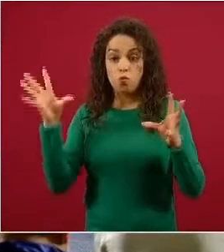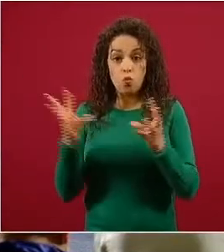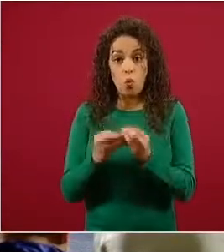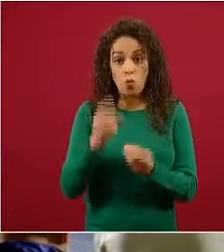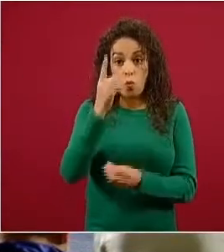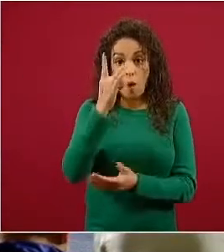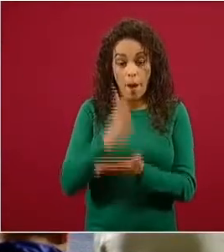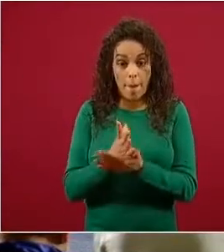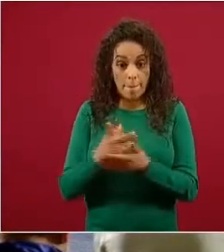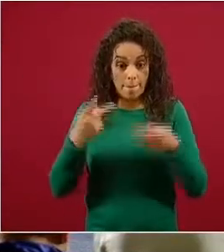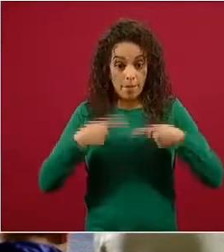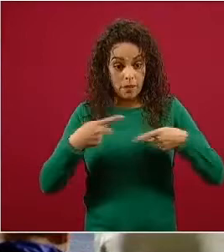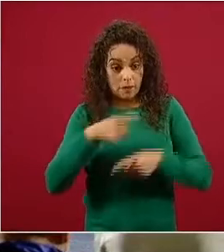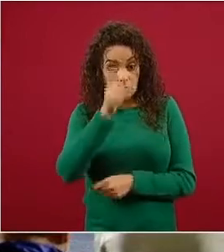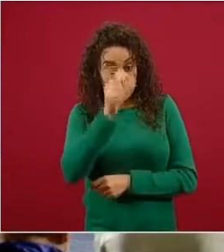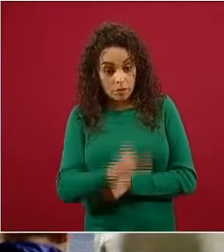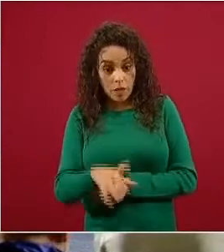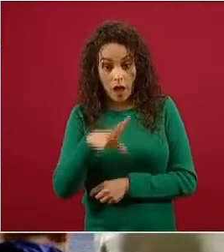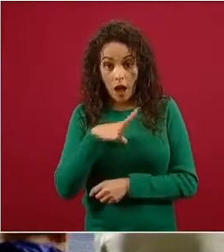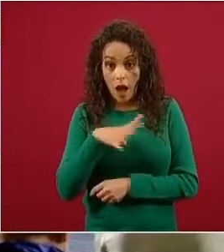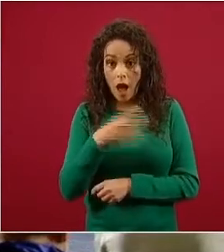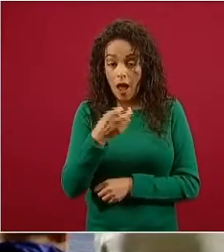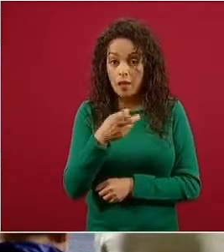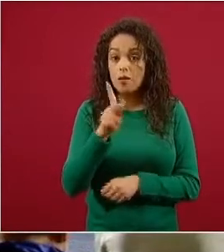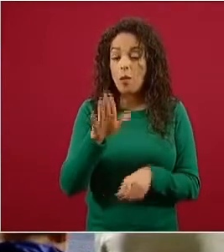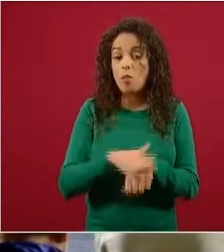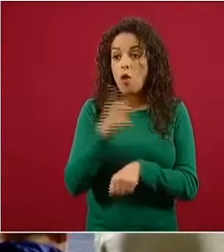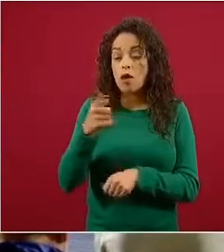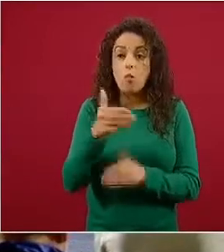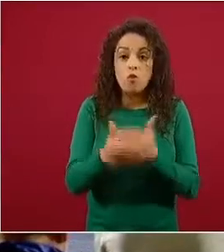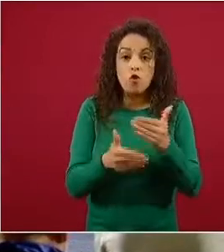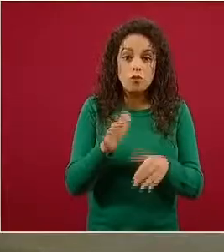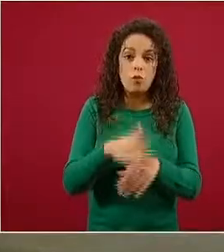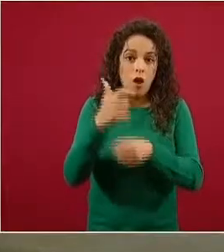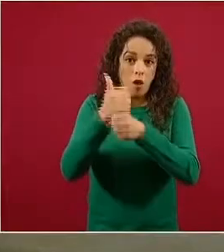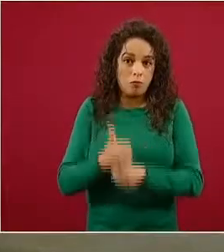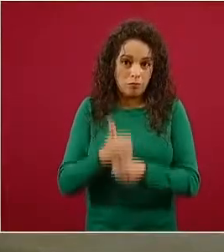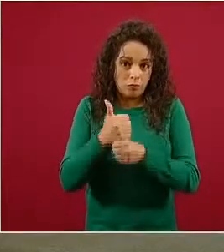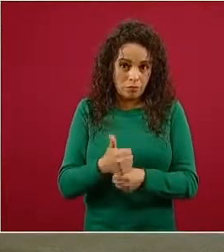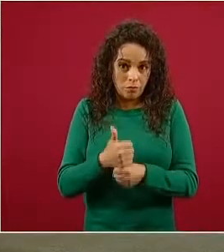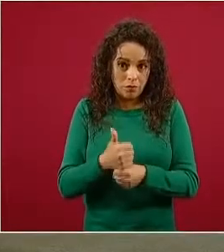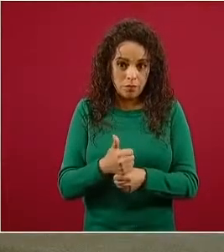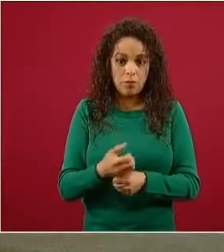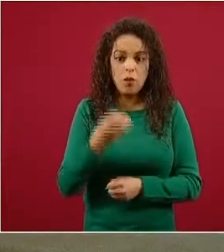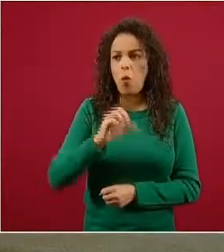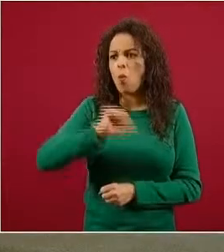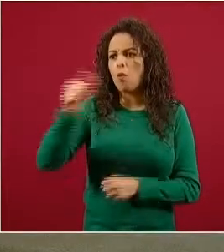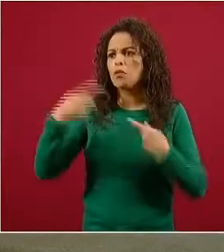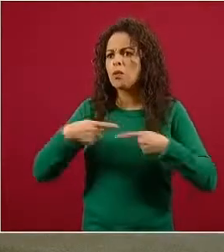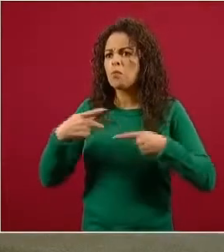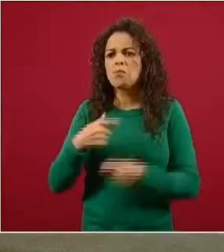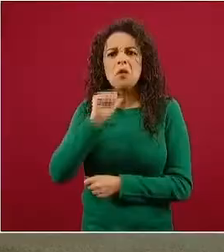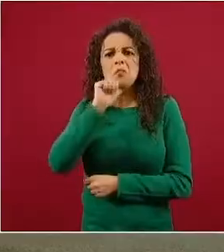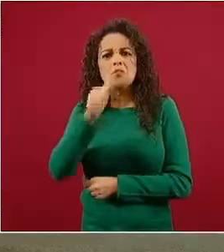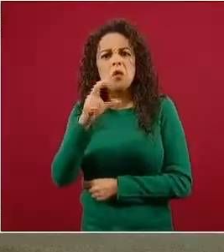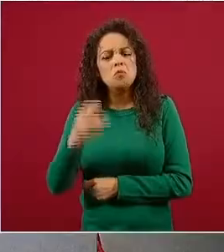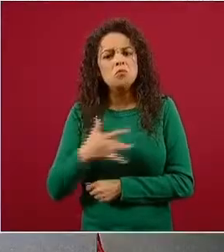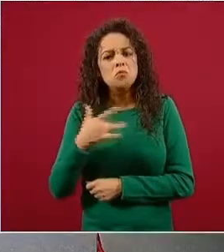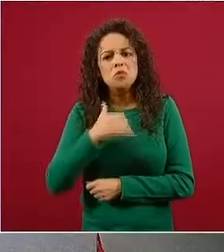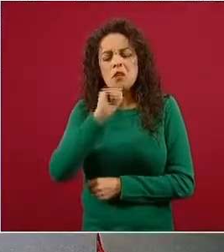La negociación a veces se refiere a esta parte como si yo hubiera hecho esto o si hago esto, y tiene la finalidad